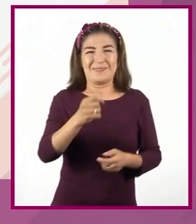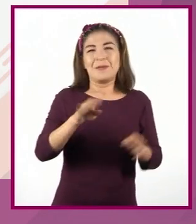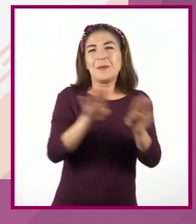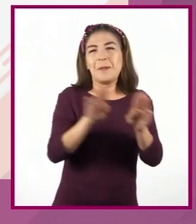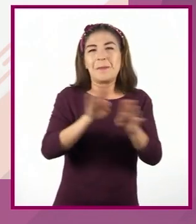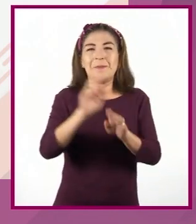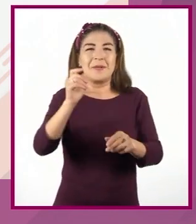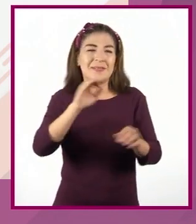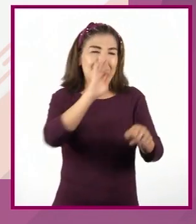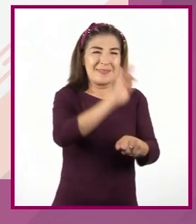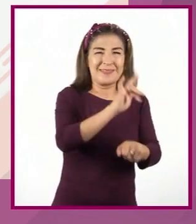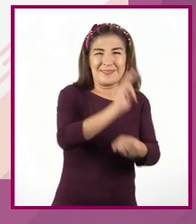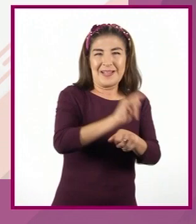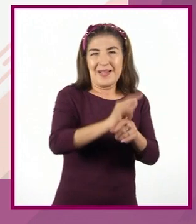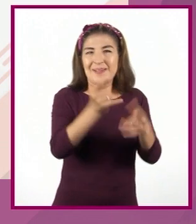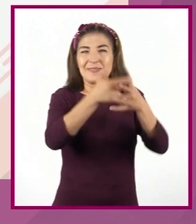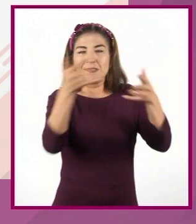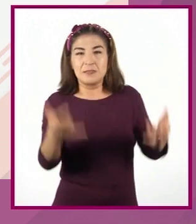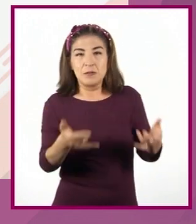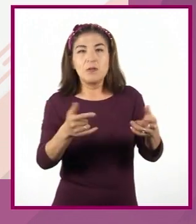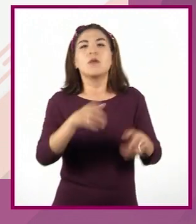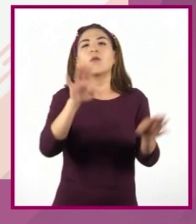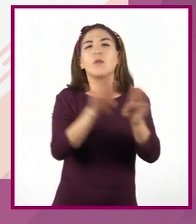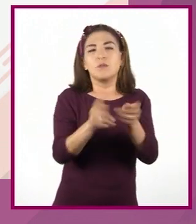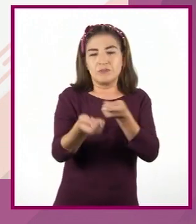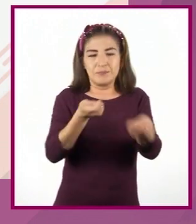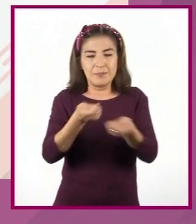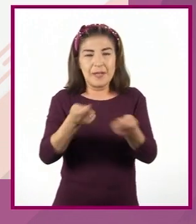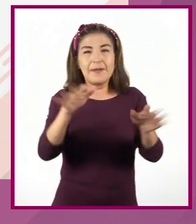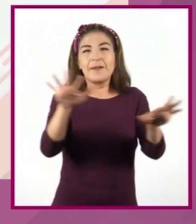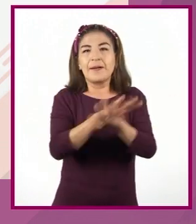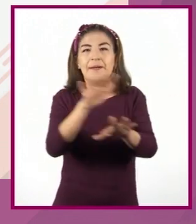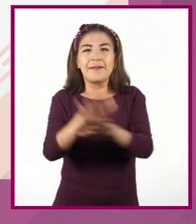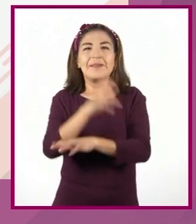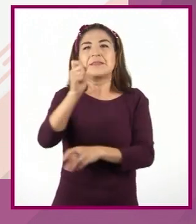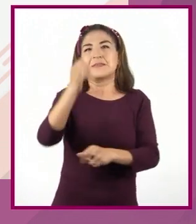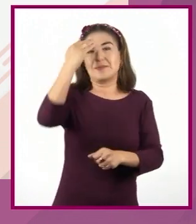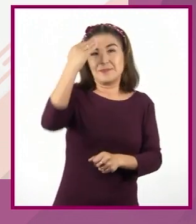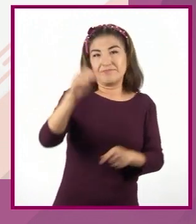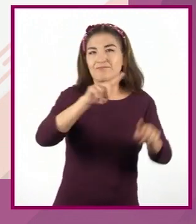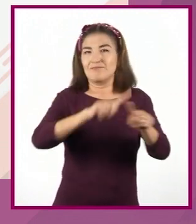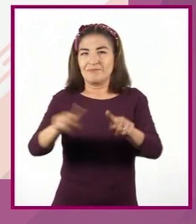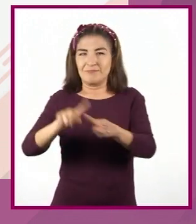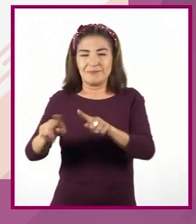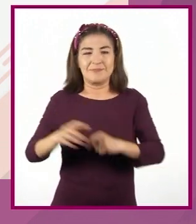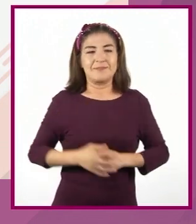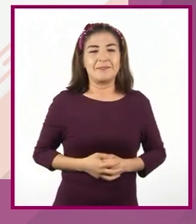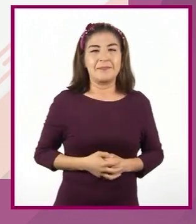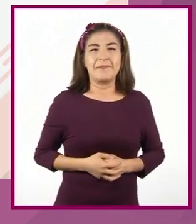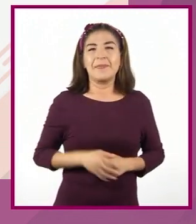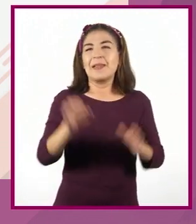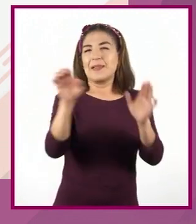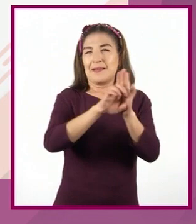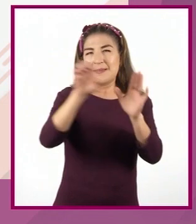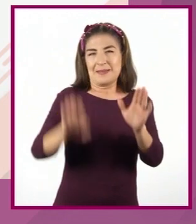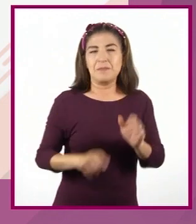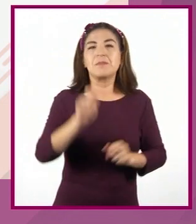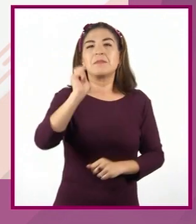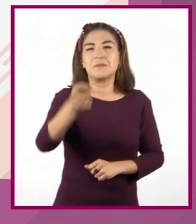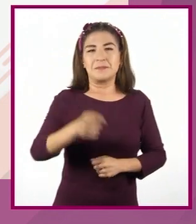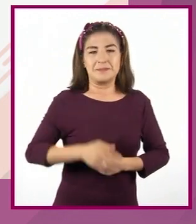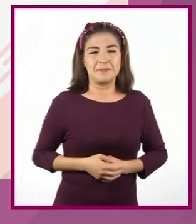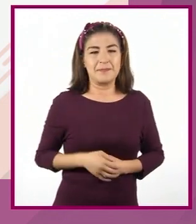que se narra la historia, sino de estrategias narrativas que suceden en diferentes momentos. Un ejemplo de esto es